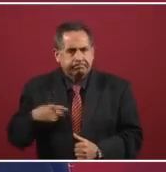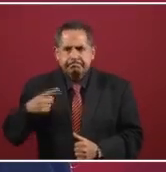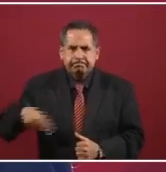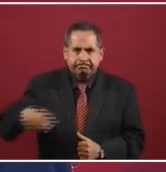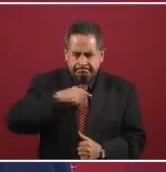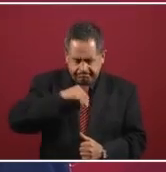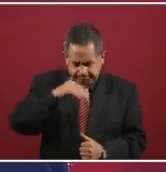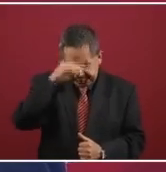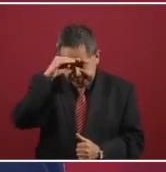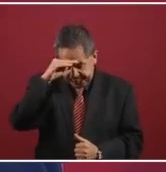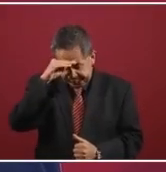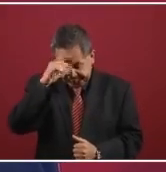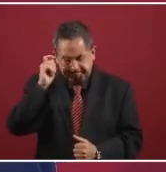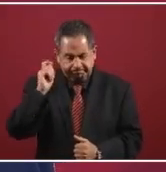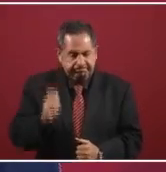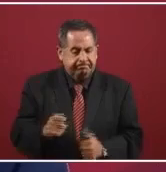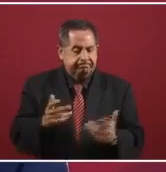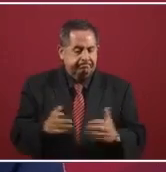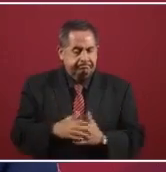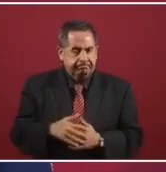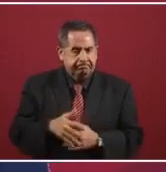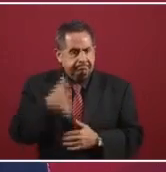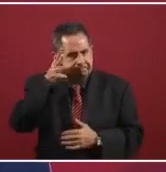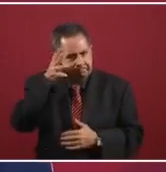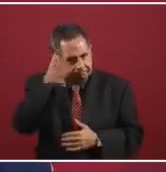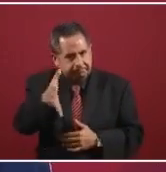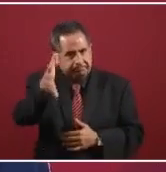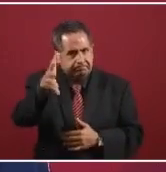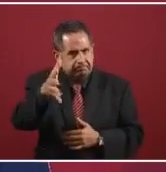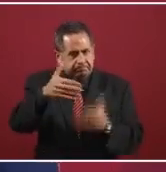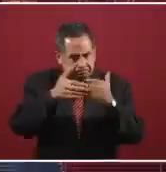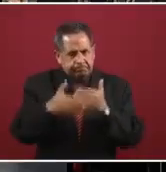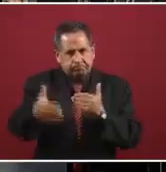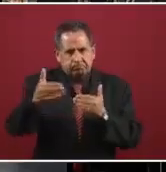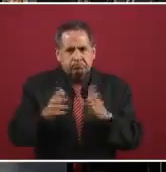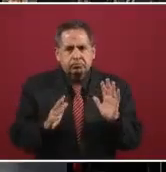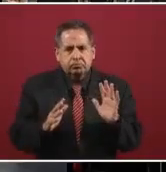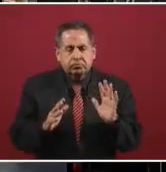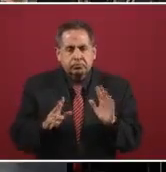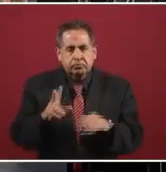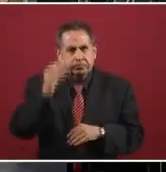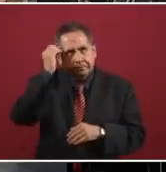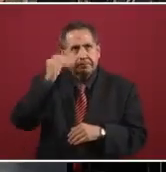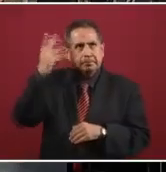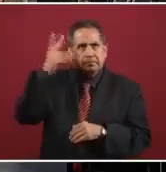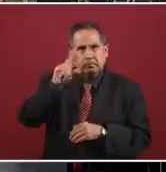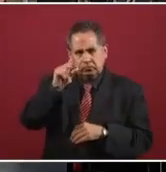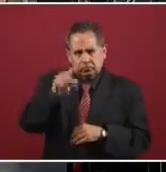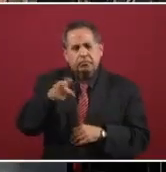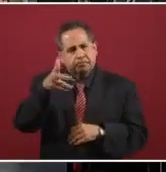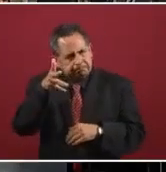pensar hacia adelante, ¿sí? Nada más no olvidar